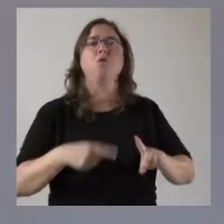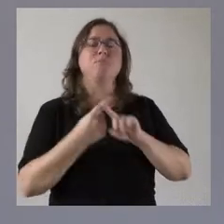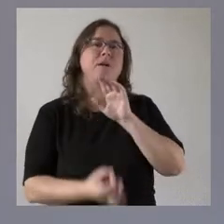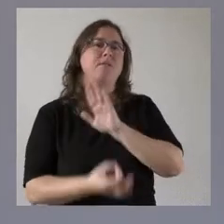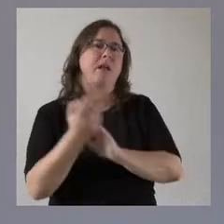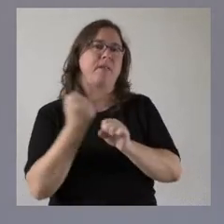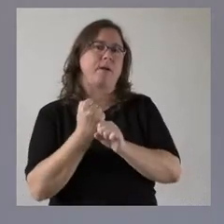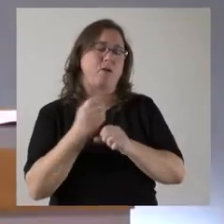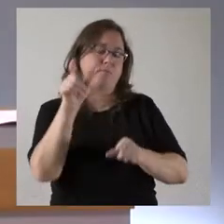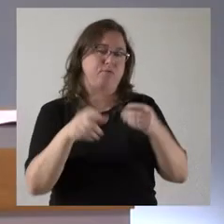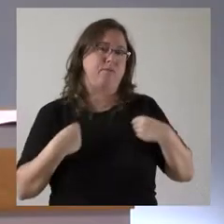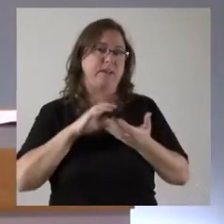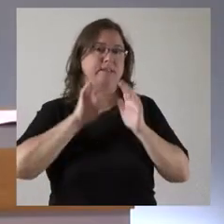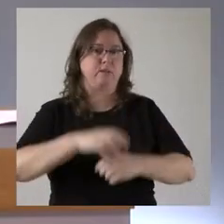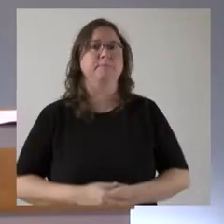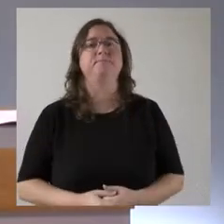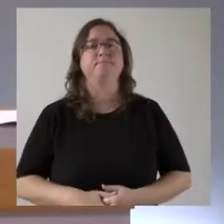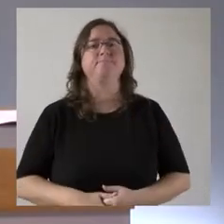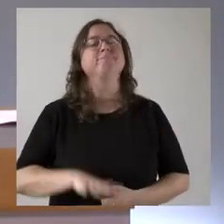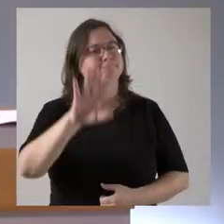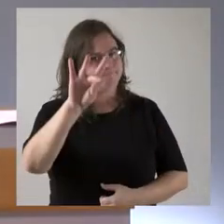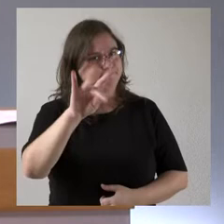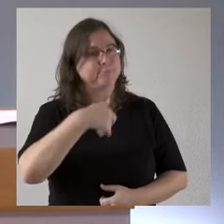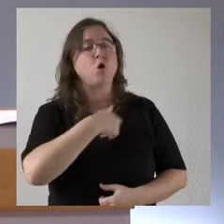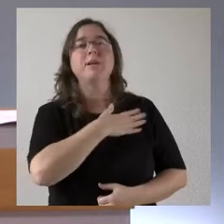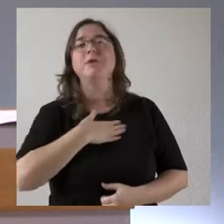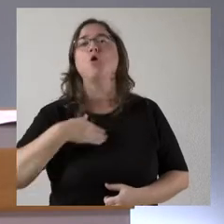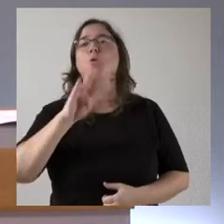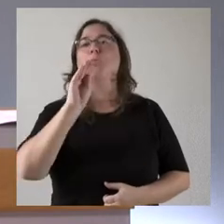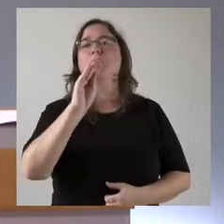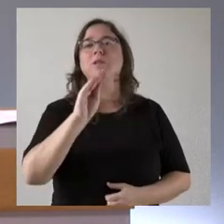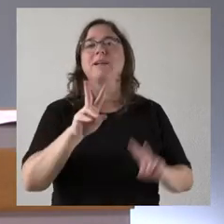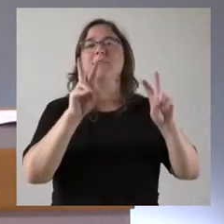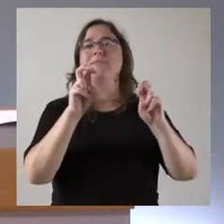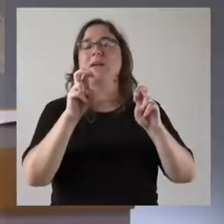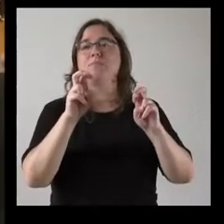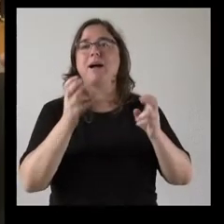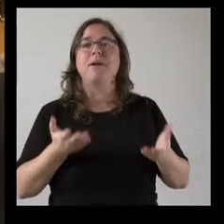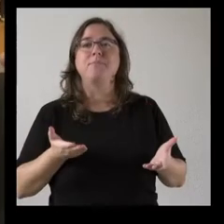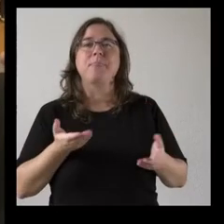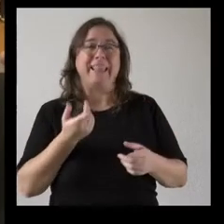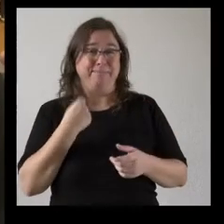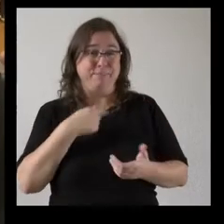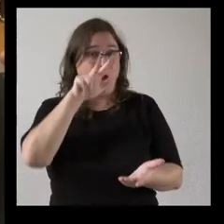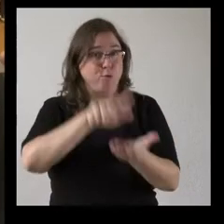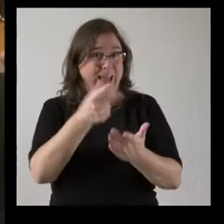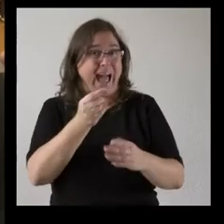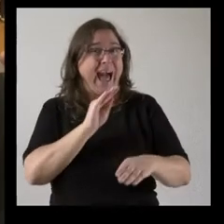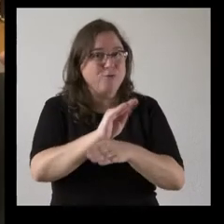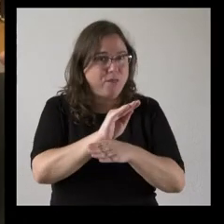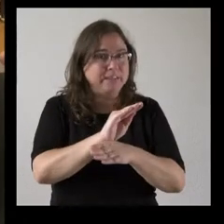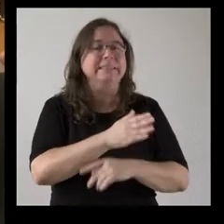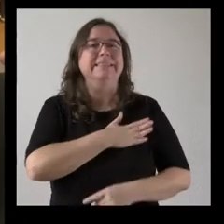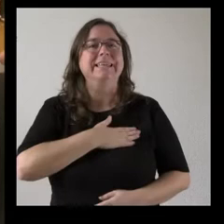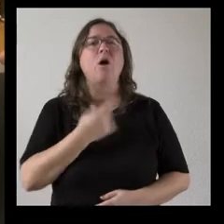de Castilla y León Sí yo quería preguntarle a la consejera en relación a las ayudas para el pago de la hipoteca si se tiene que constatar por